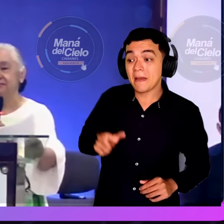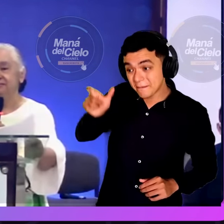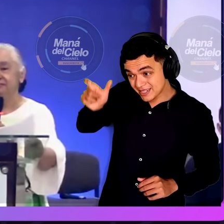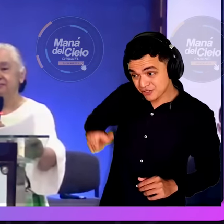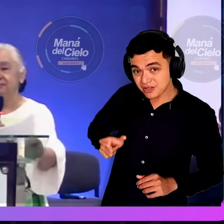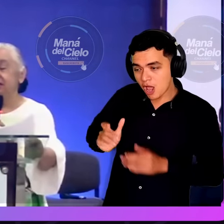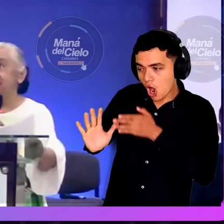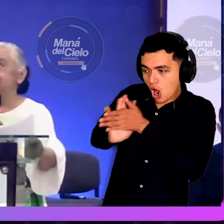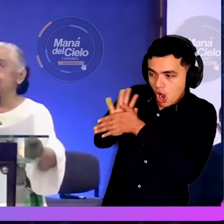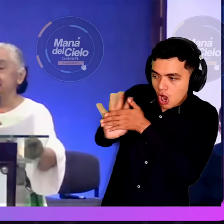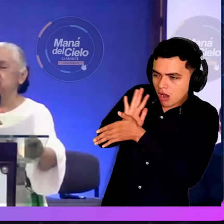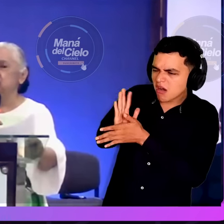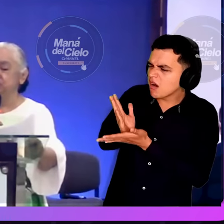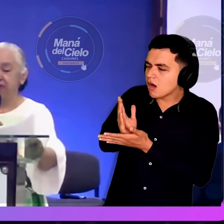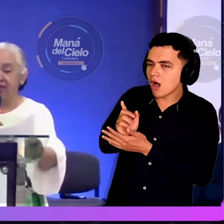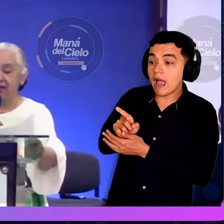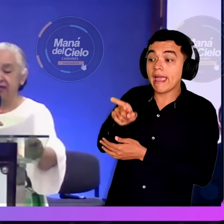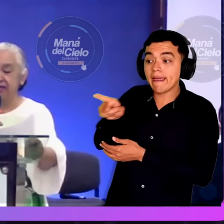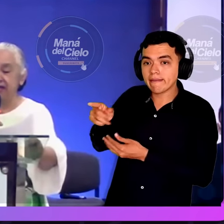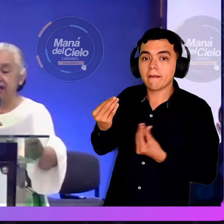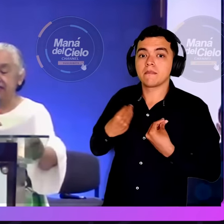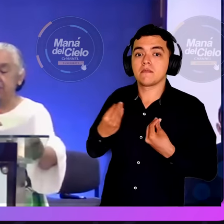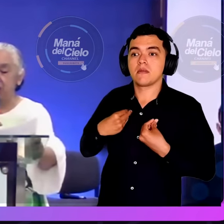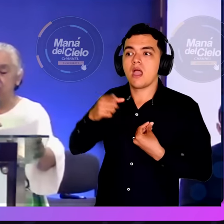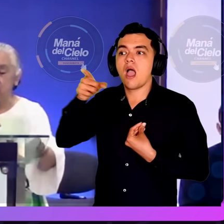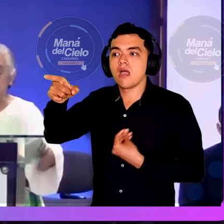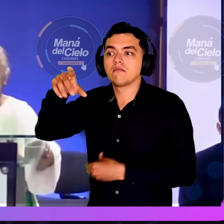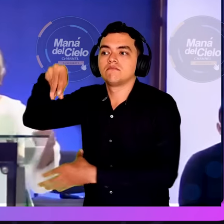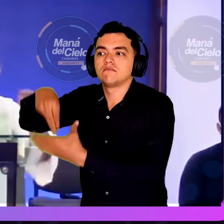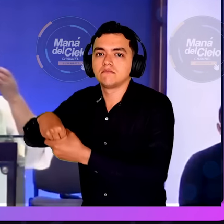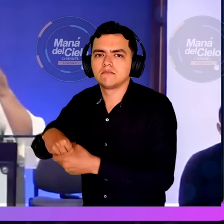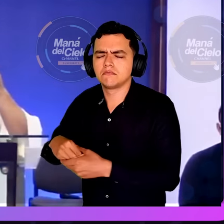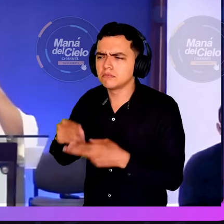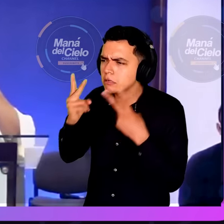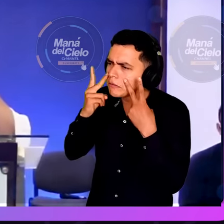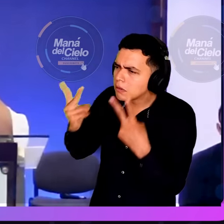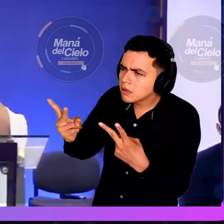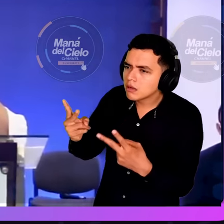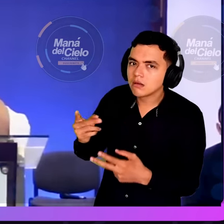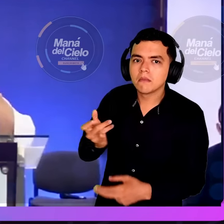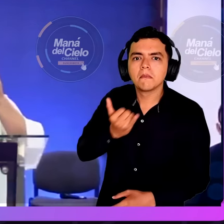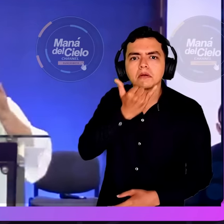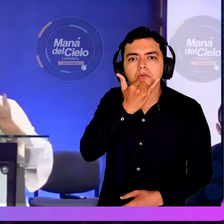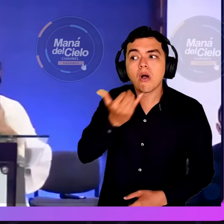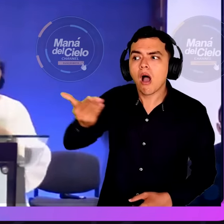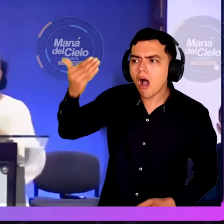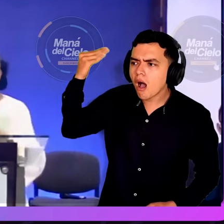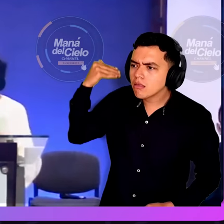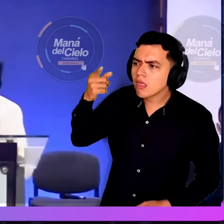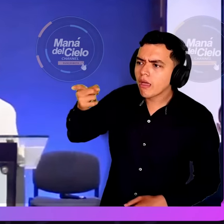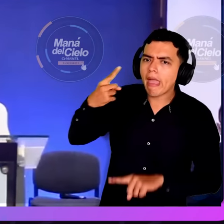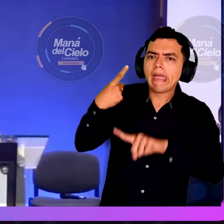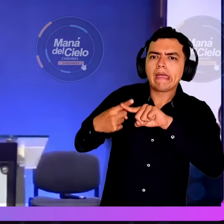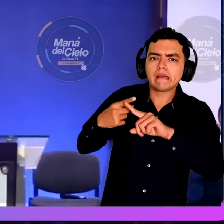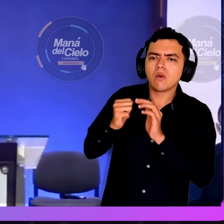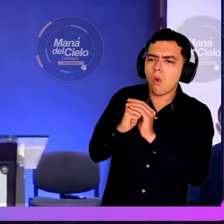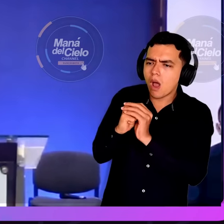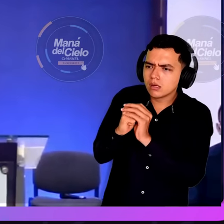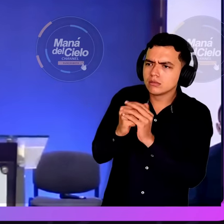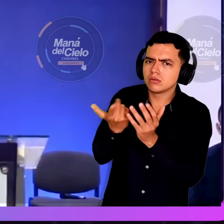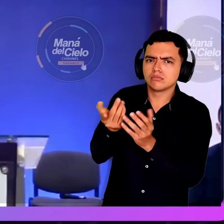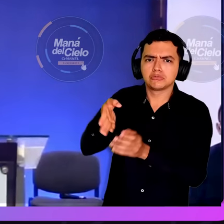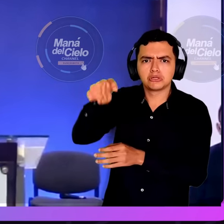tristeza llegar a esa casa. Estuve hospedada ahí en esa casa por algunos días, y yo, como me había enseñado a ver a esa